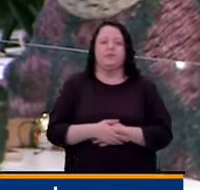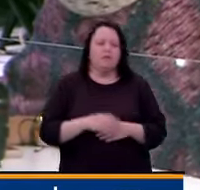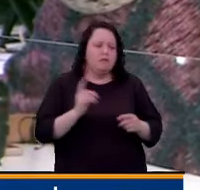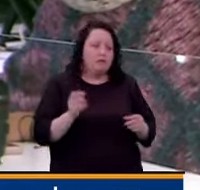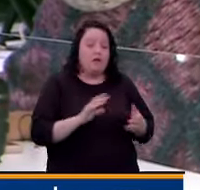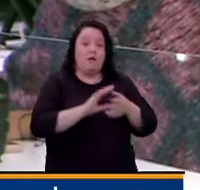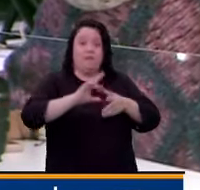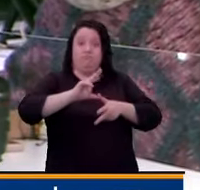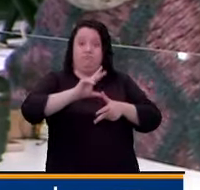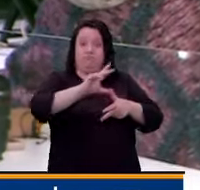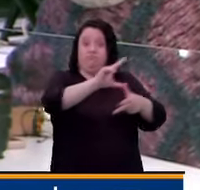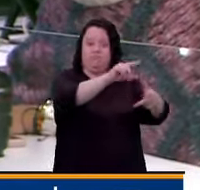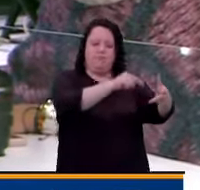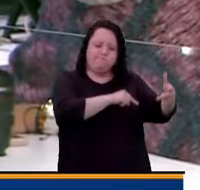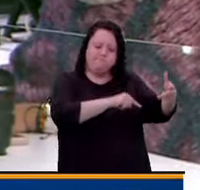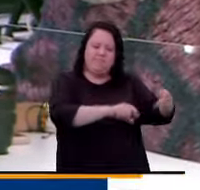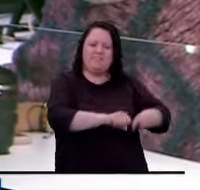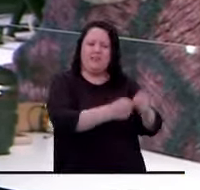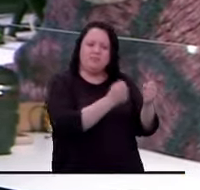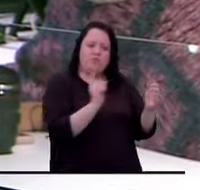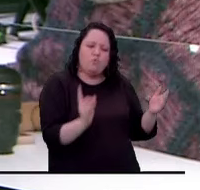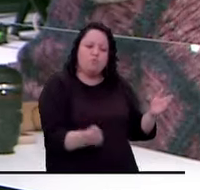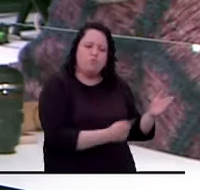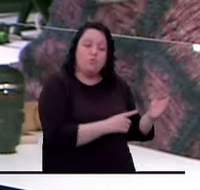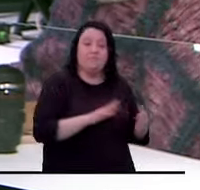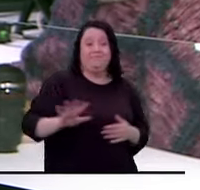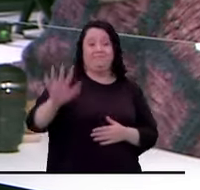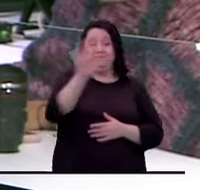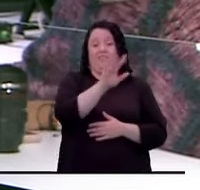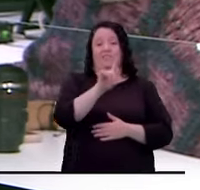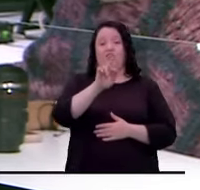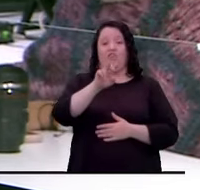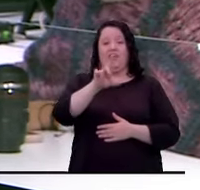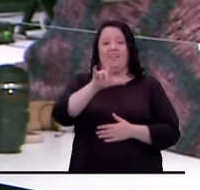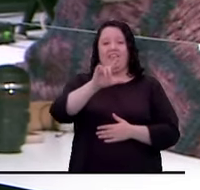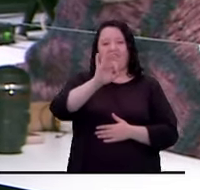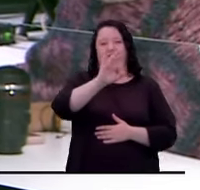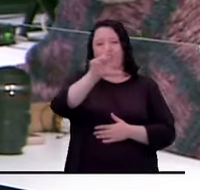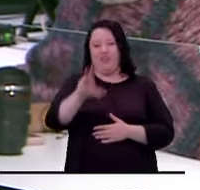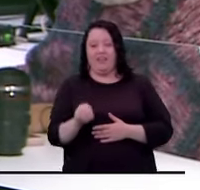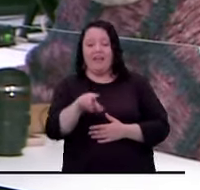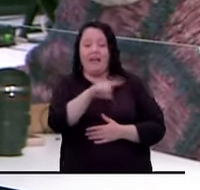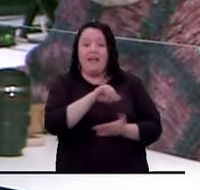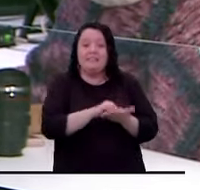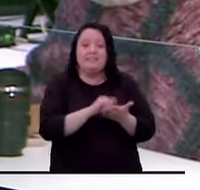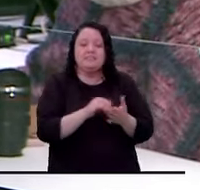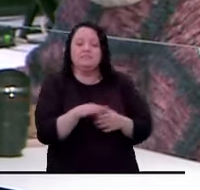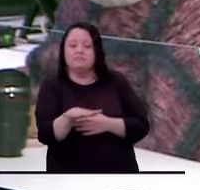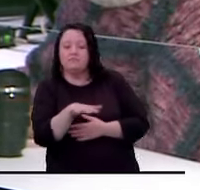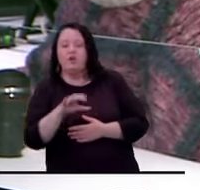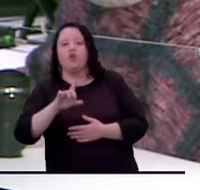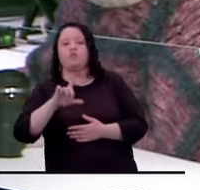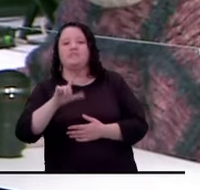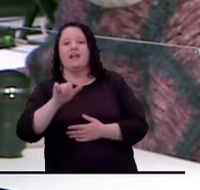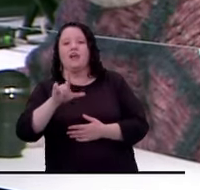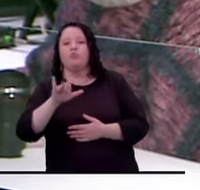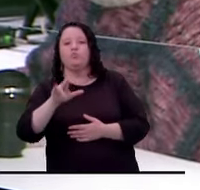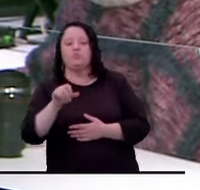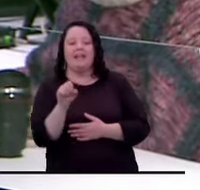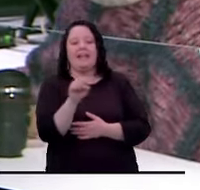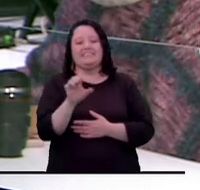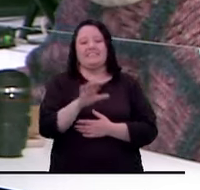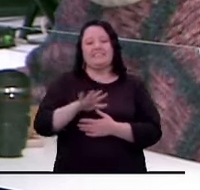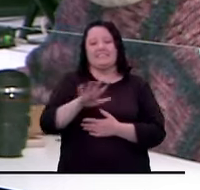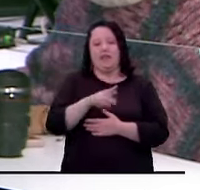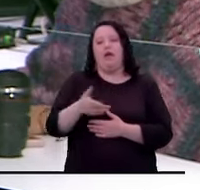huracán Milton. En la Florida hasta el momento se han confirmado 5 muertes en el condado de St. Lucie, en la costa este, donde tocaron tierra